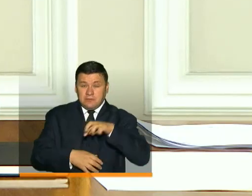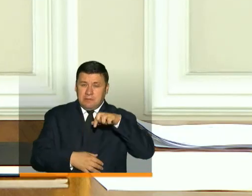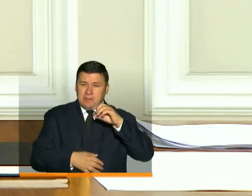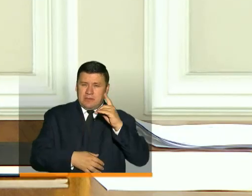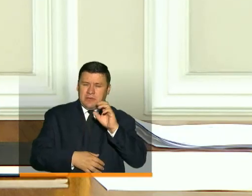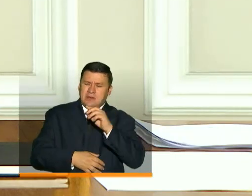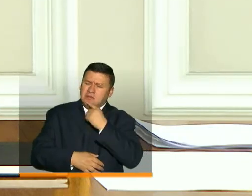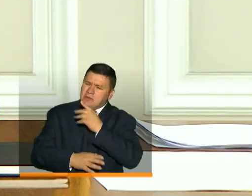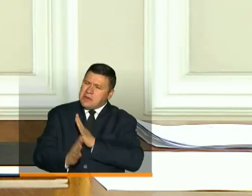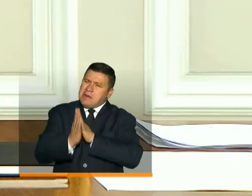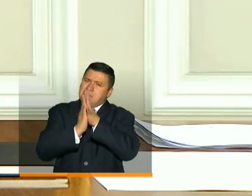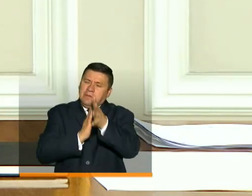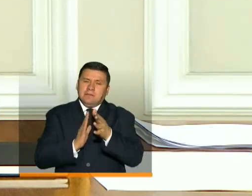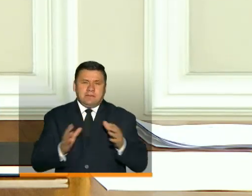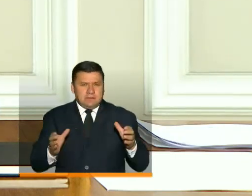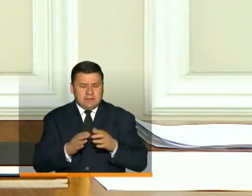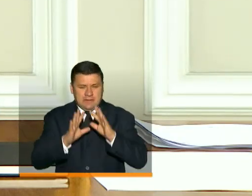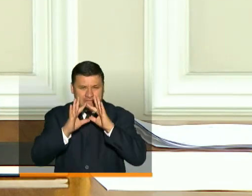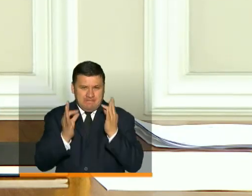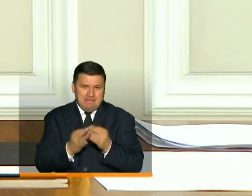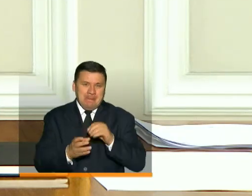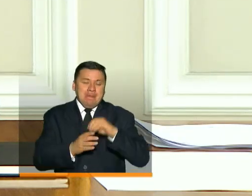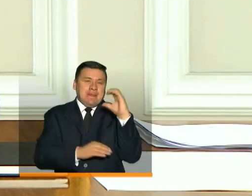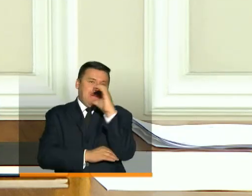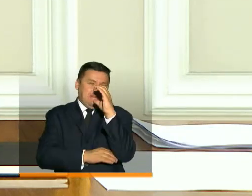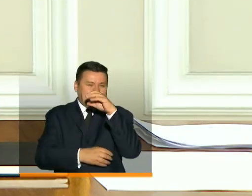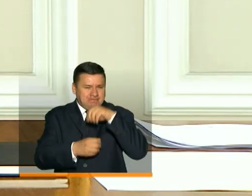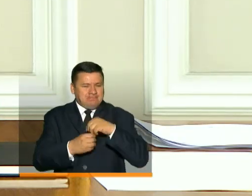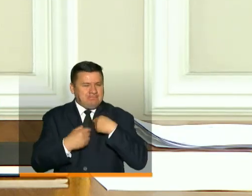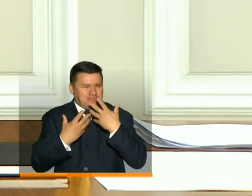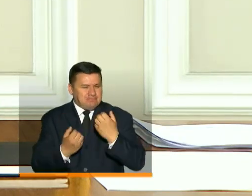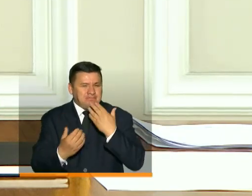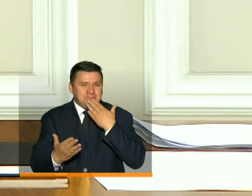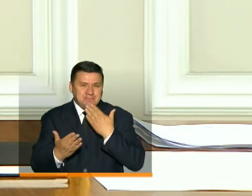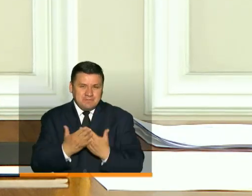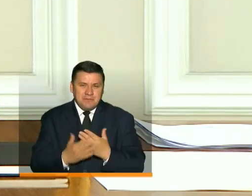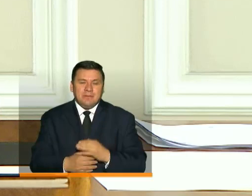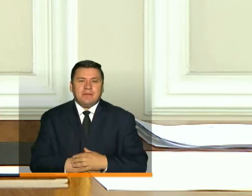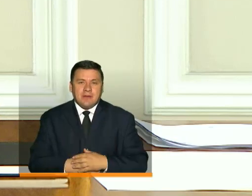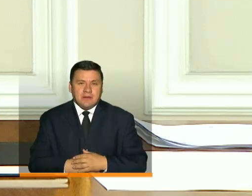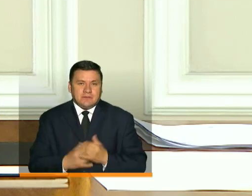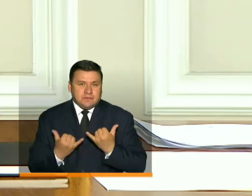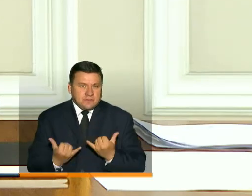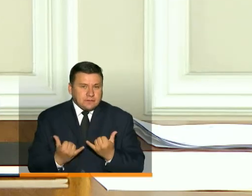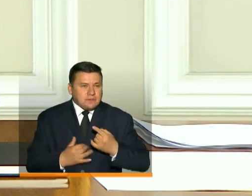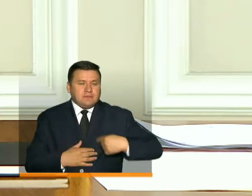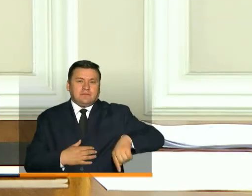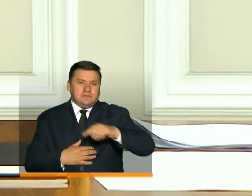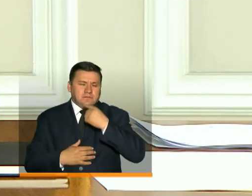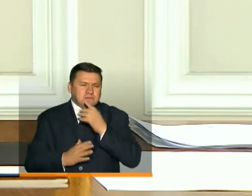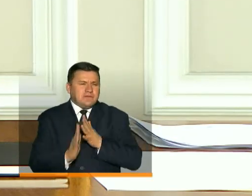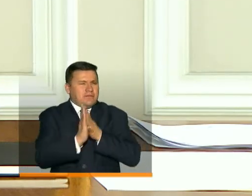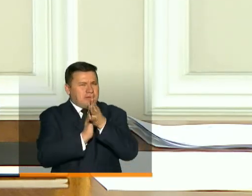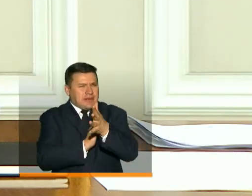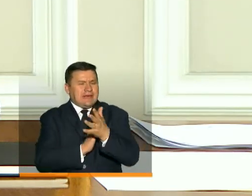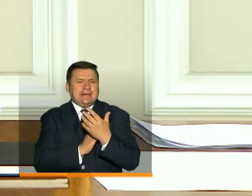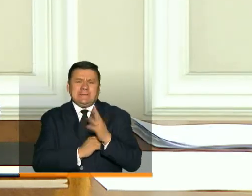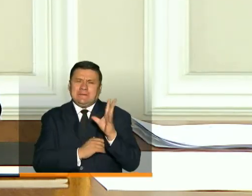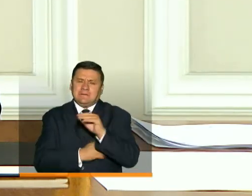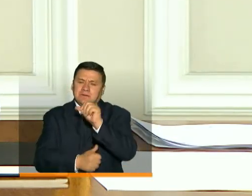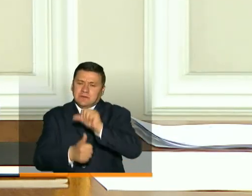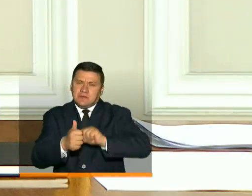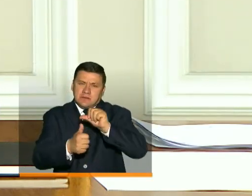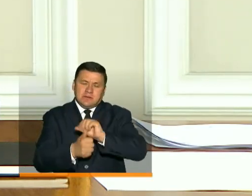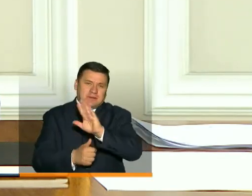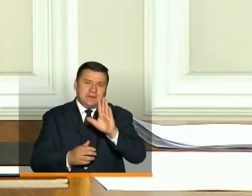yo le pedí que le enviara un mensaje a las familias colombianas, y yo quiero agradecerle que hoy nos ha enviado un mensaje que le llega a cada